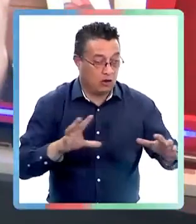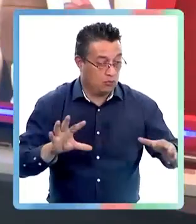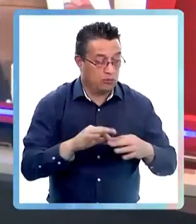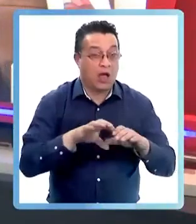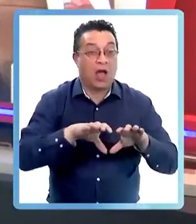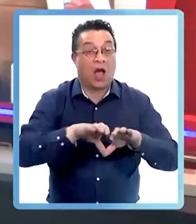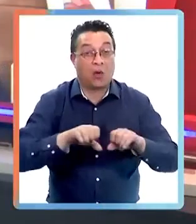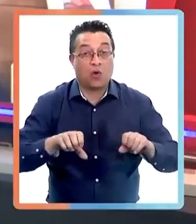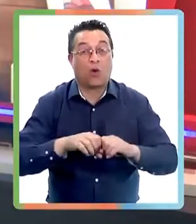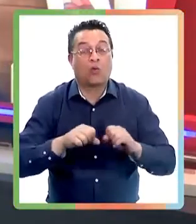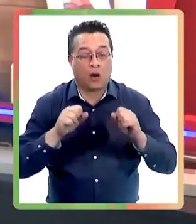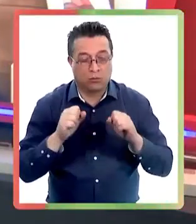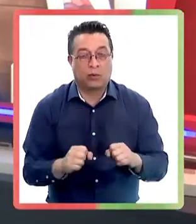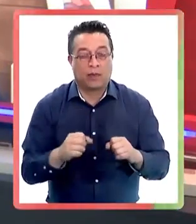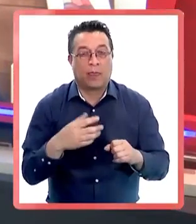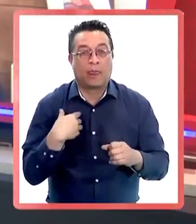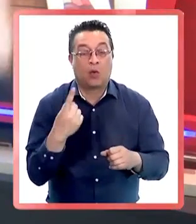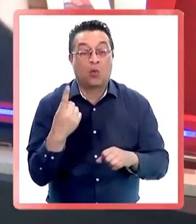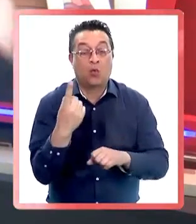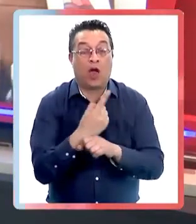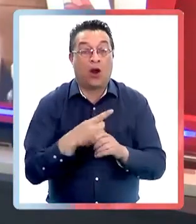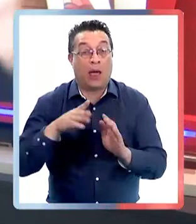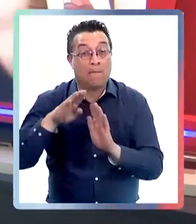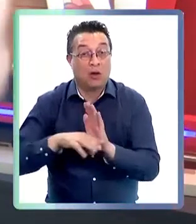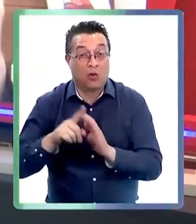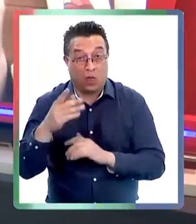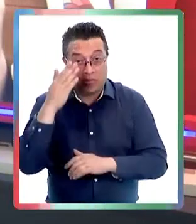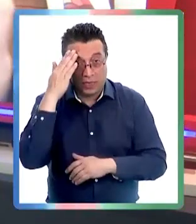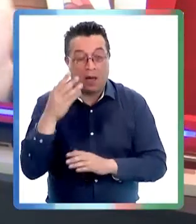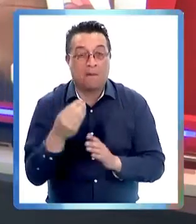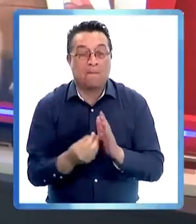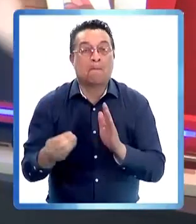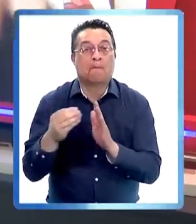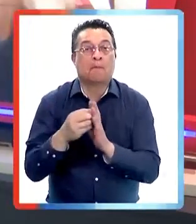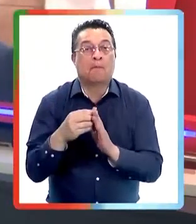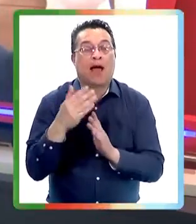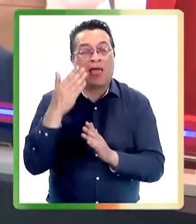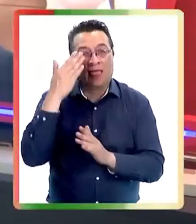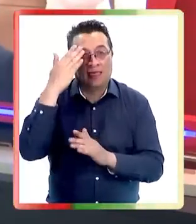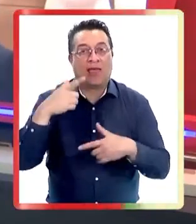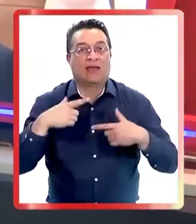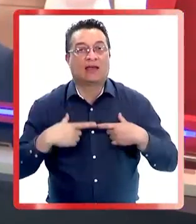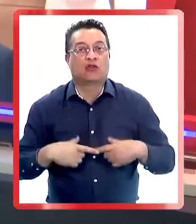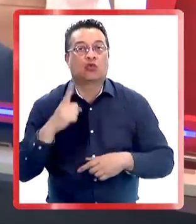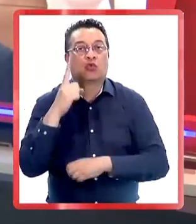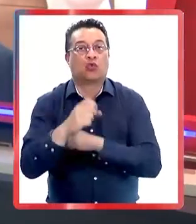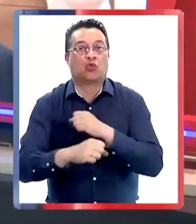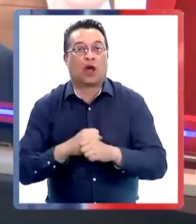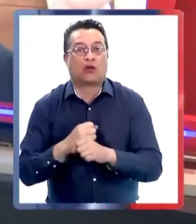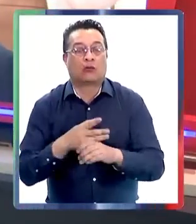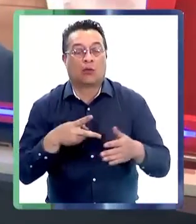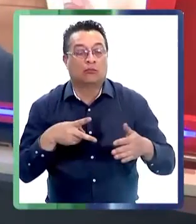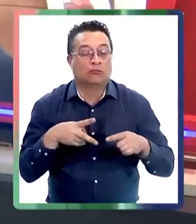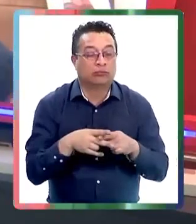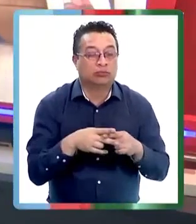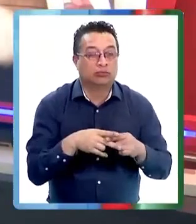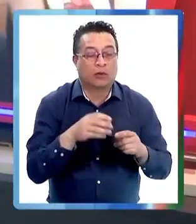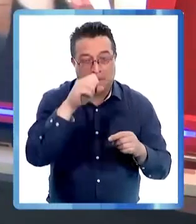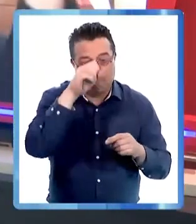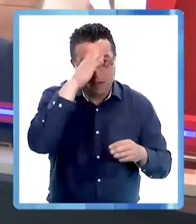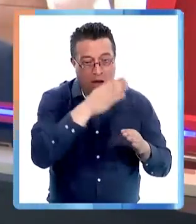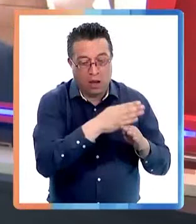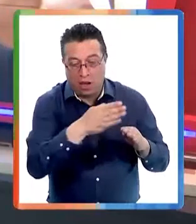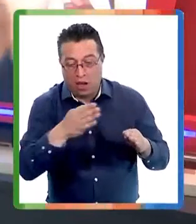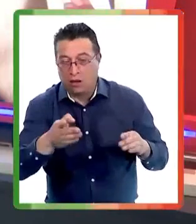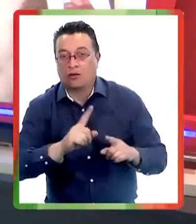acuerdo para efectos de generar, en vez de 1 hora menos al día, más días de descanso anual, para no interrumpir la continuidad operativa